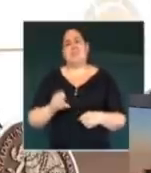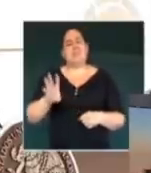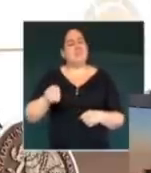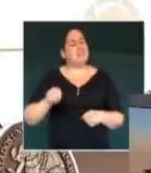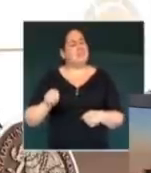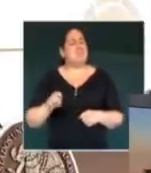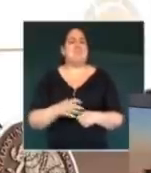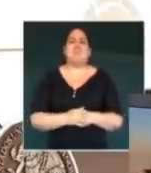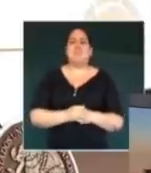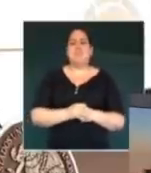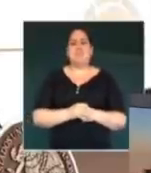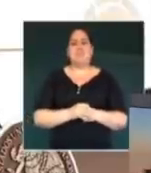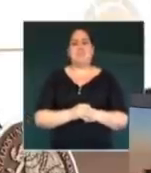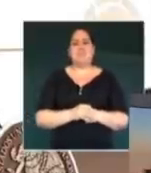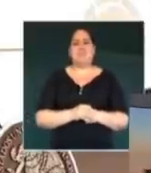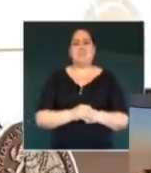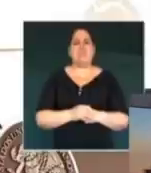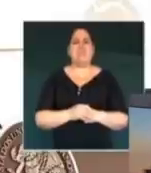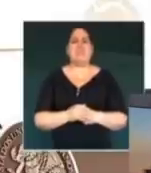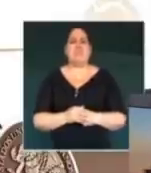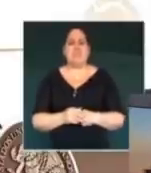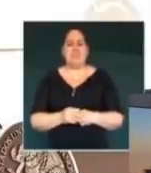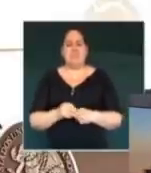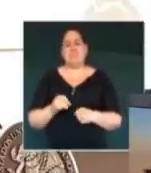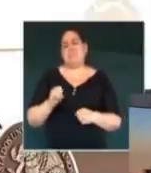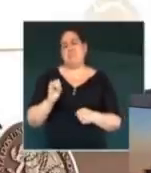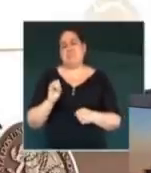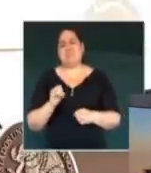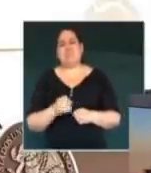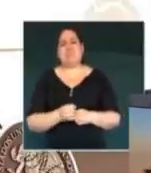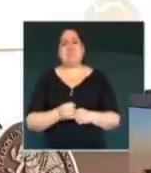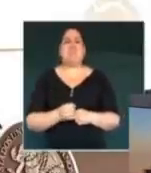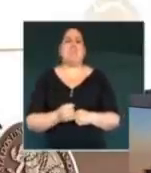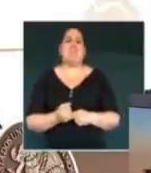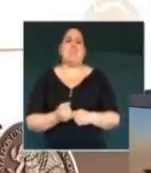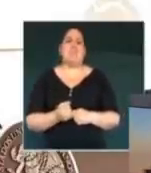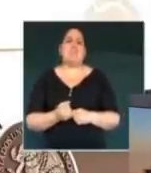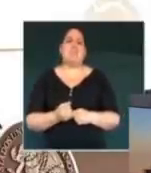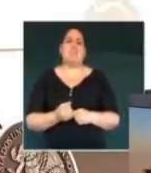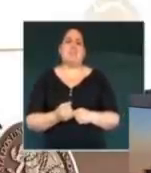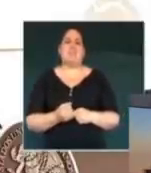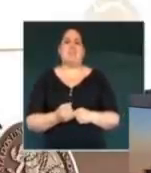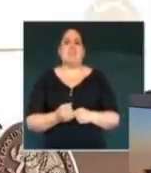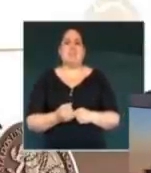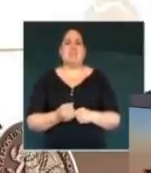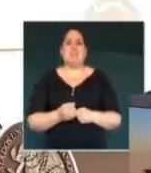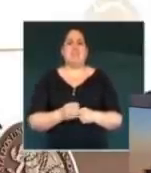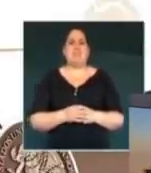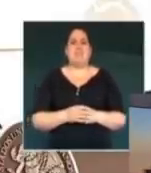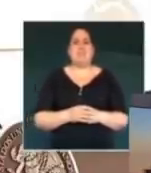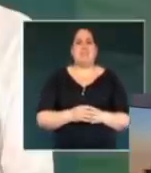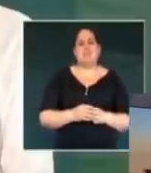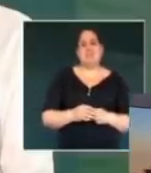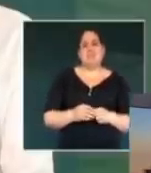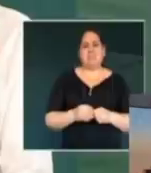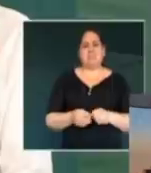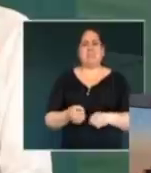y es lamentable, pero cierto, le dije, que ustedes ocupan el primer